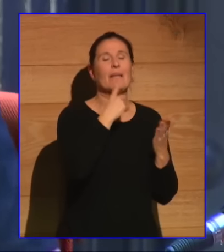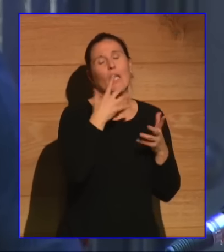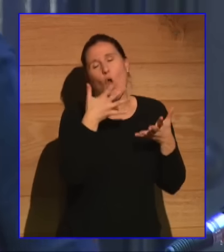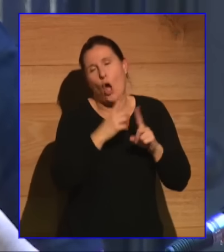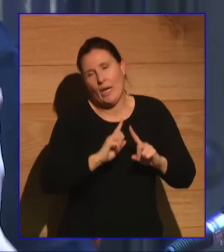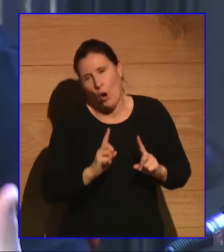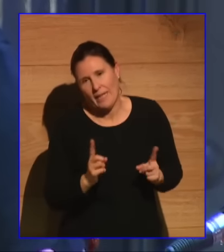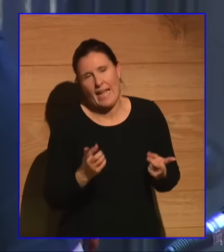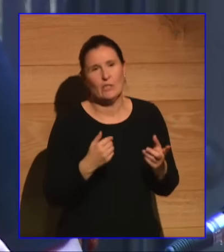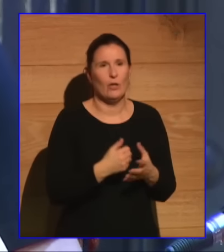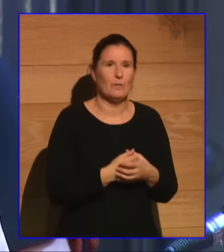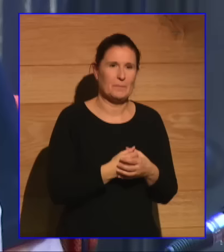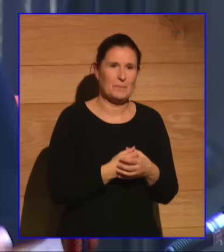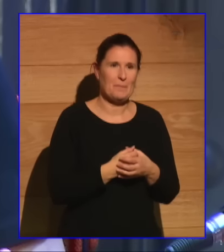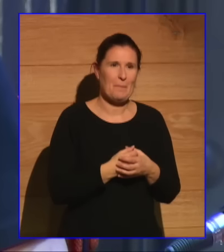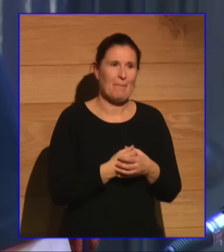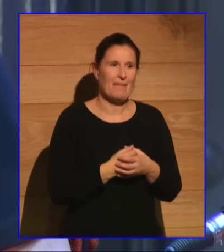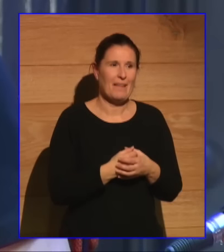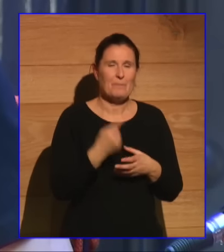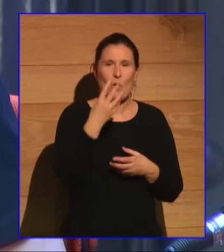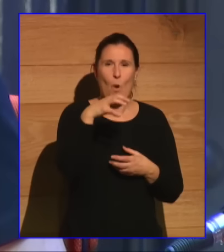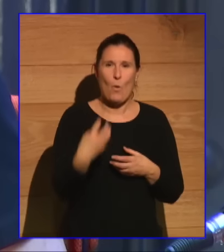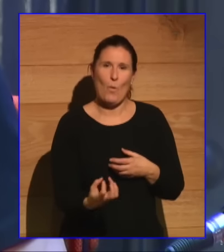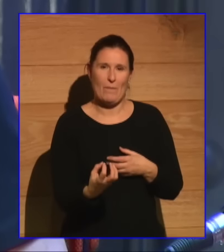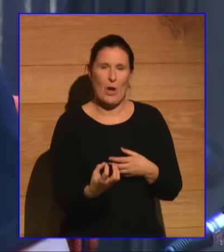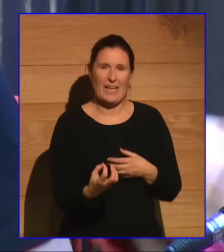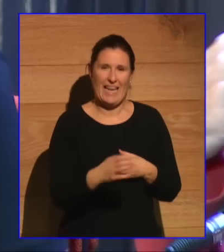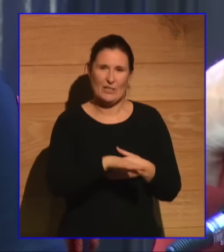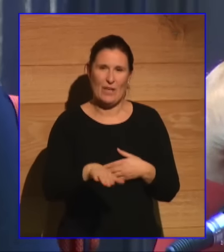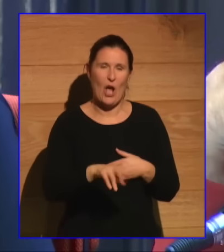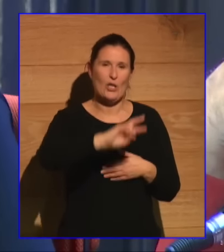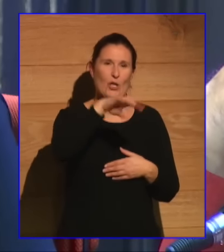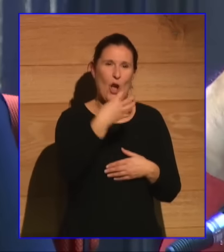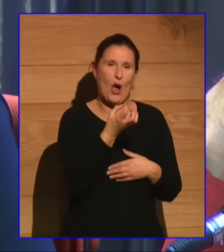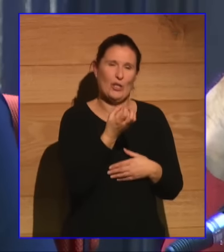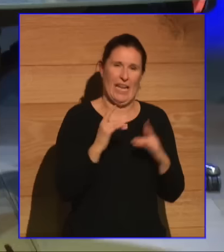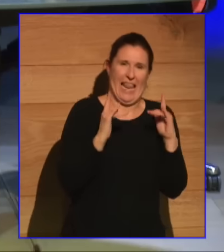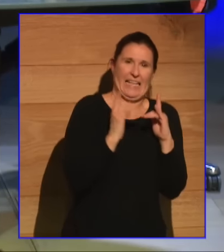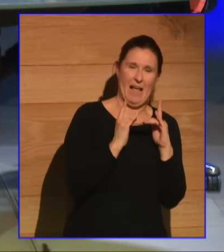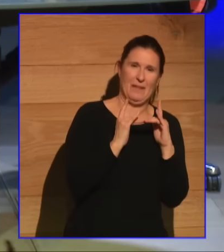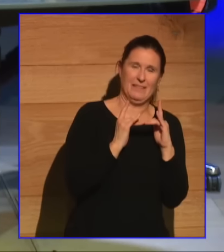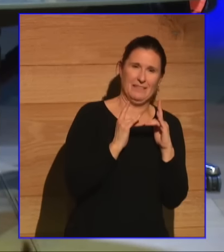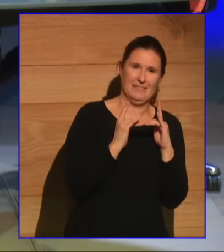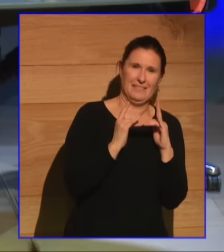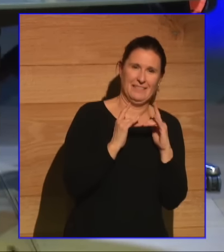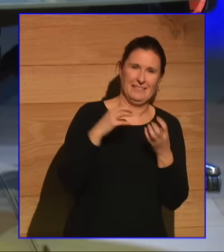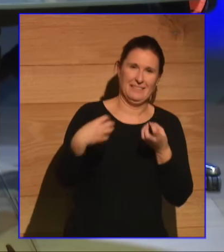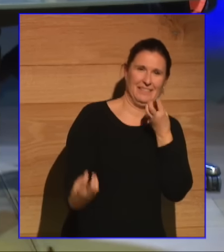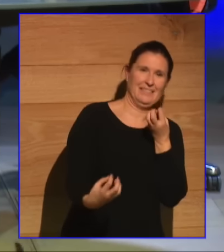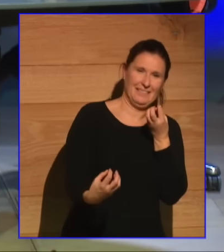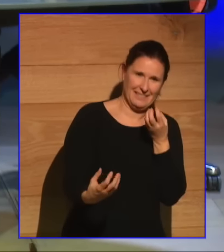de es un huevo páginas. En el suelo y otro en la cama. Yo también quiero mis aplausos, Juan, claro. Yo también los quiero.